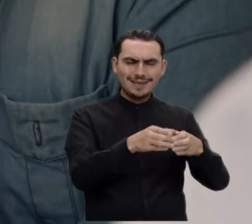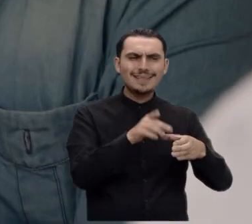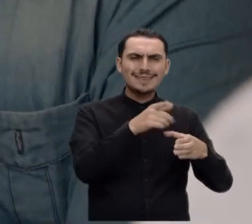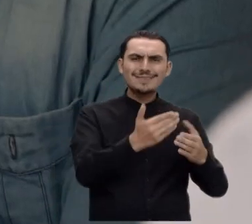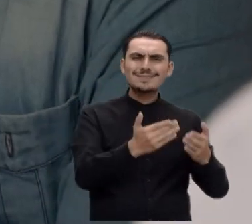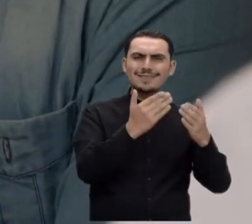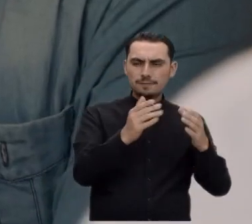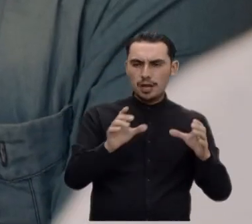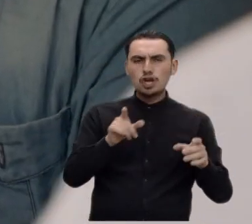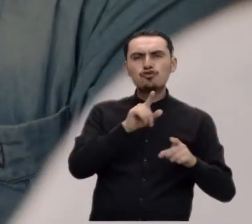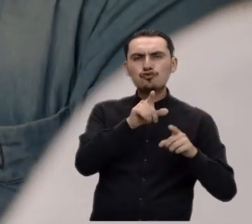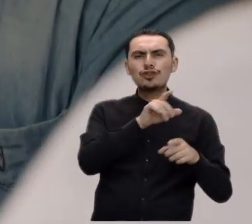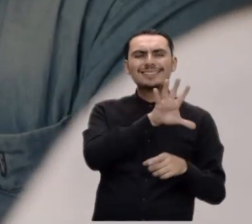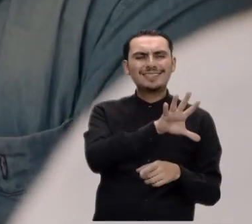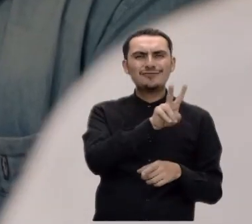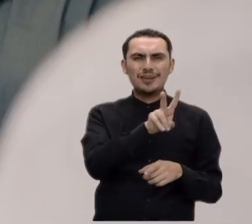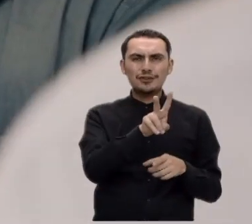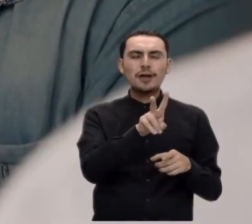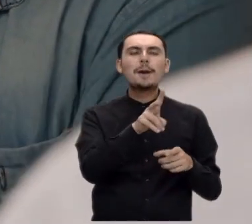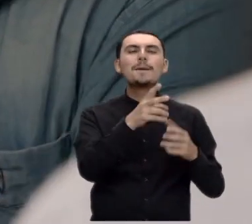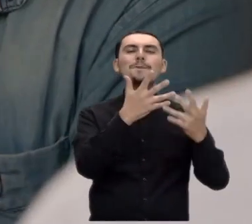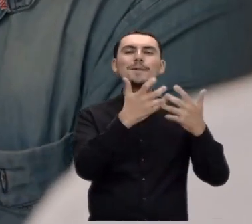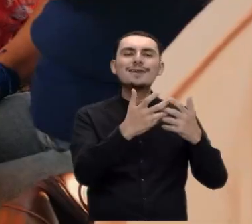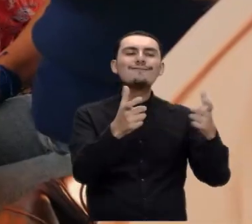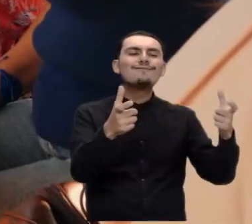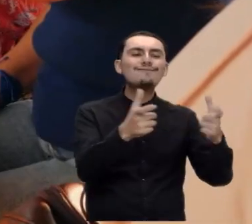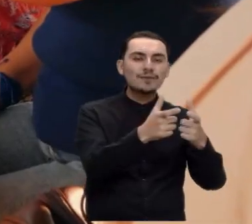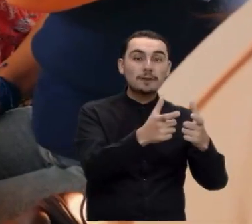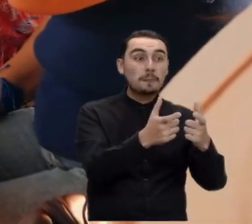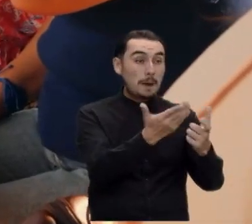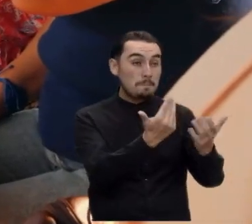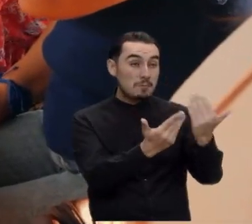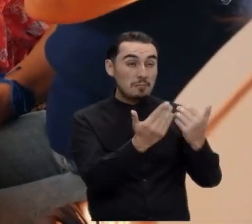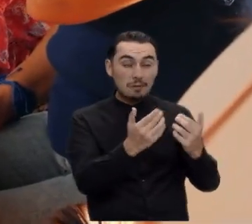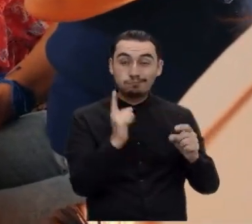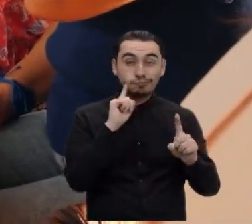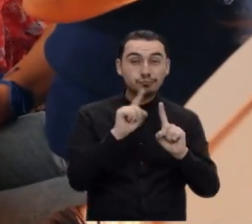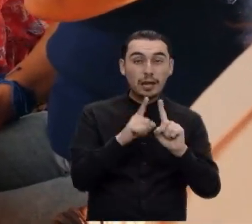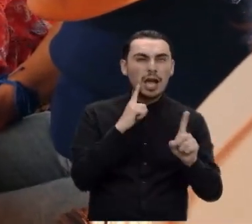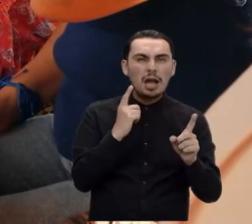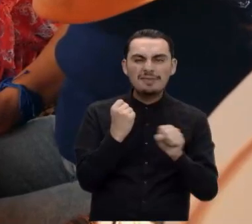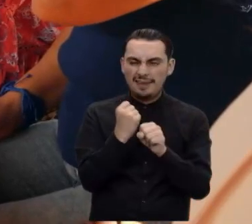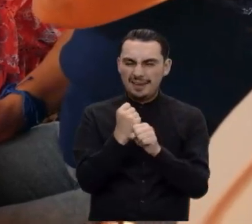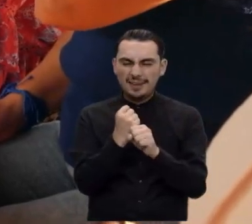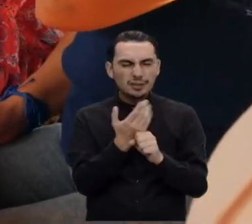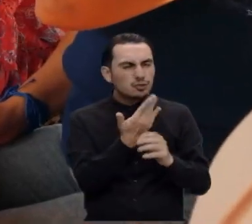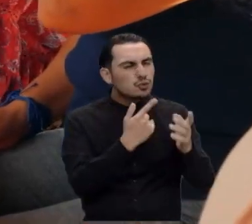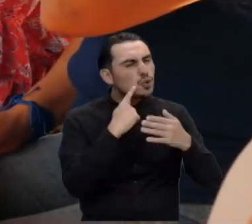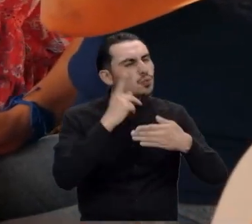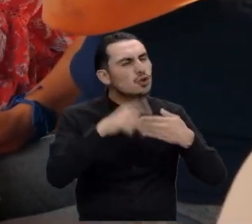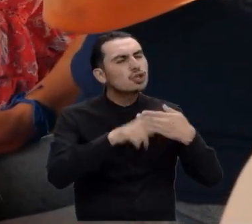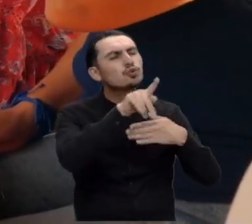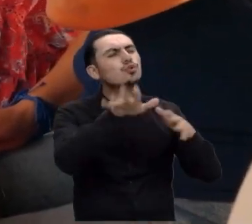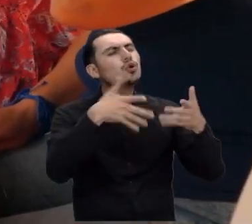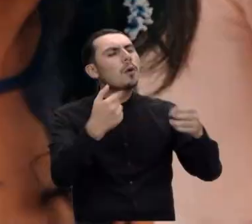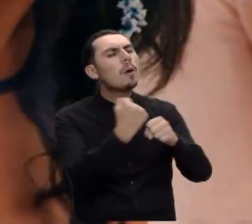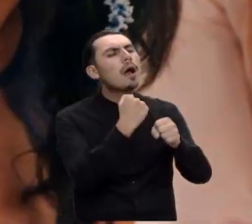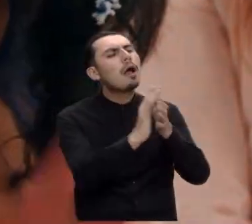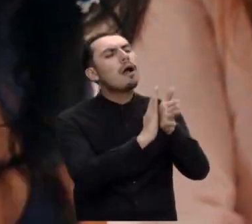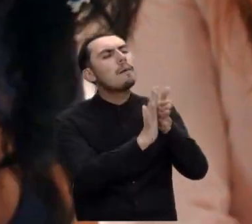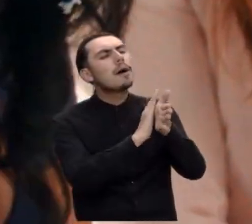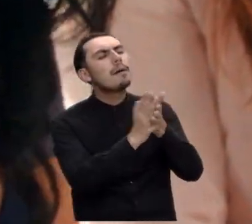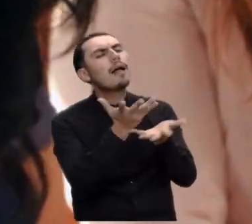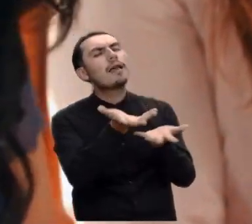Asociación Agrocalmo, conformada por 52 pequeños productores y productoras, para trabajar más cerca de sus proyectos